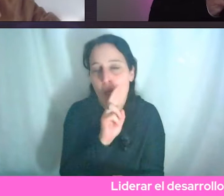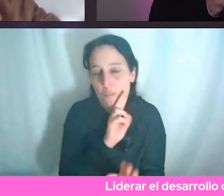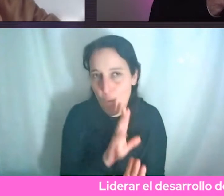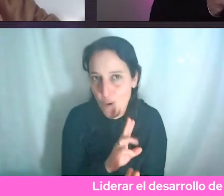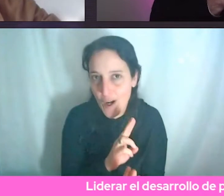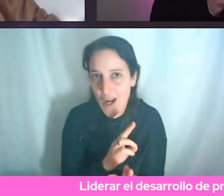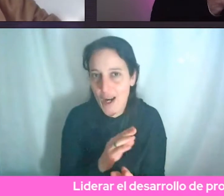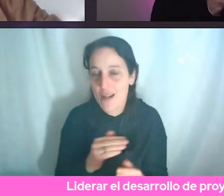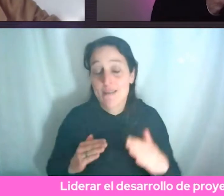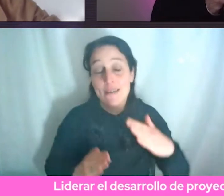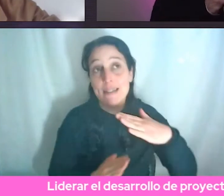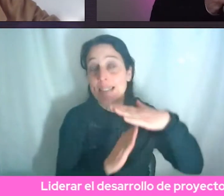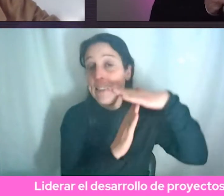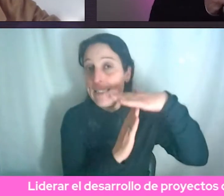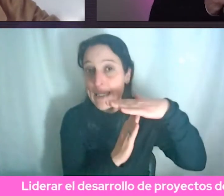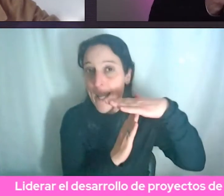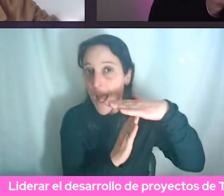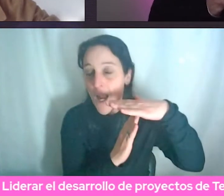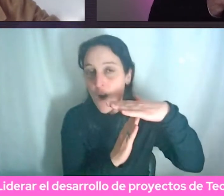componente humano,